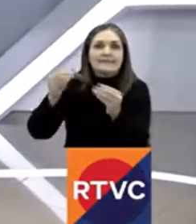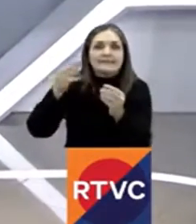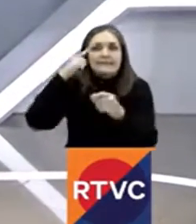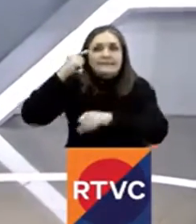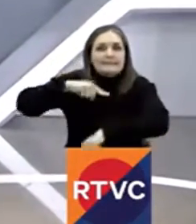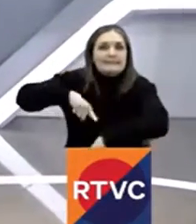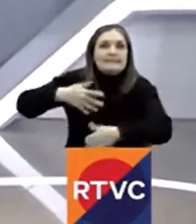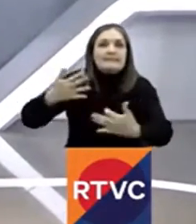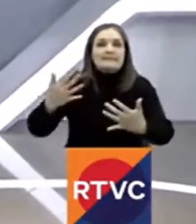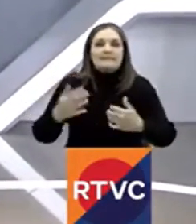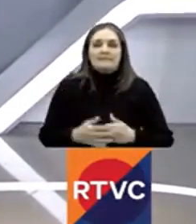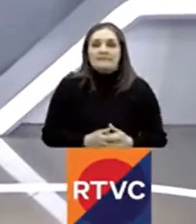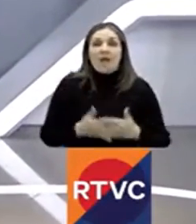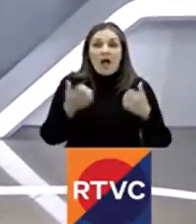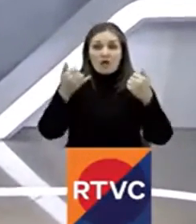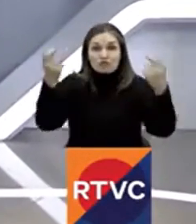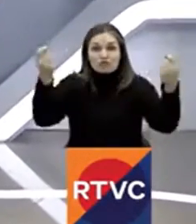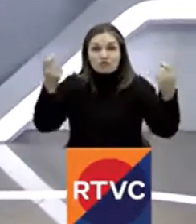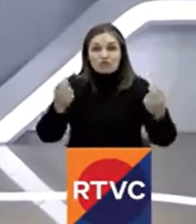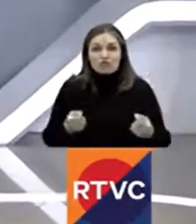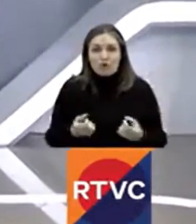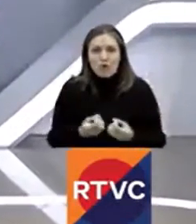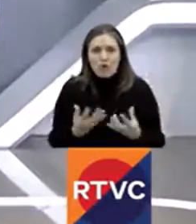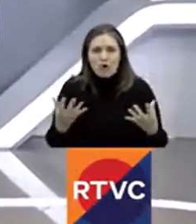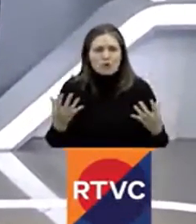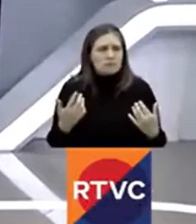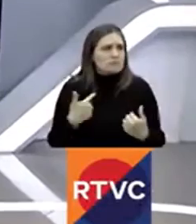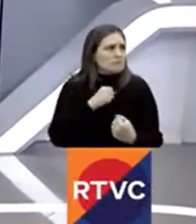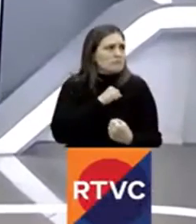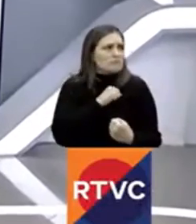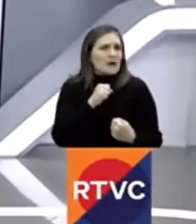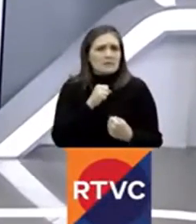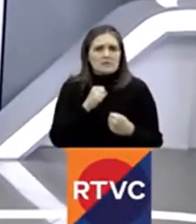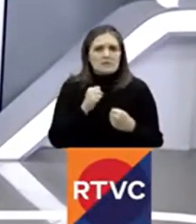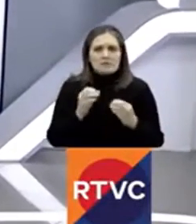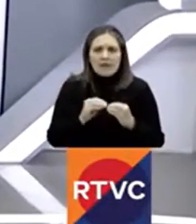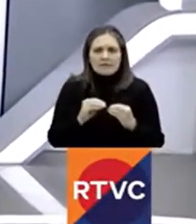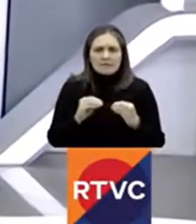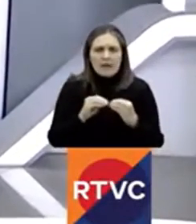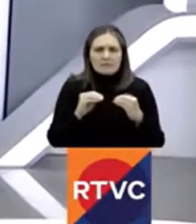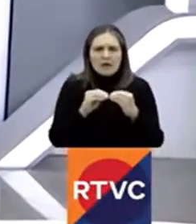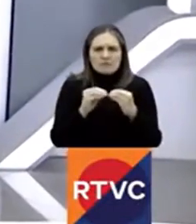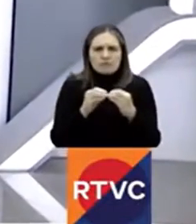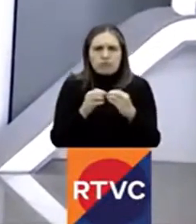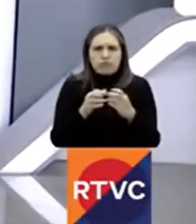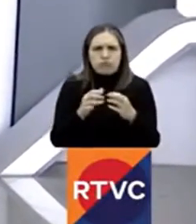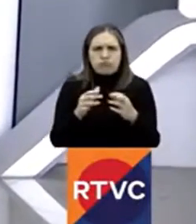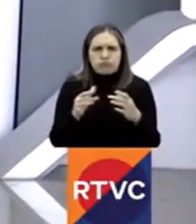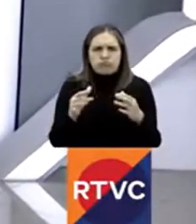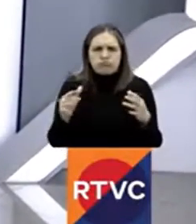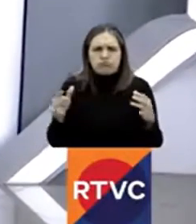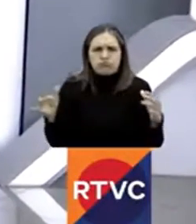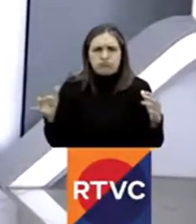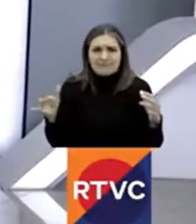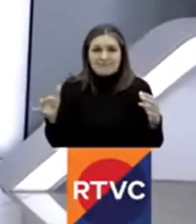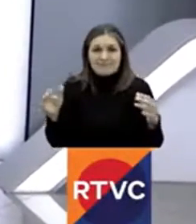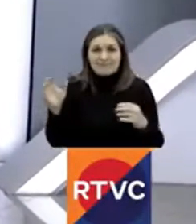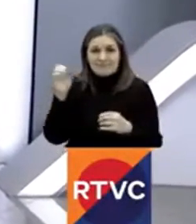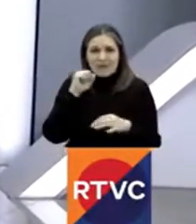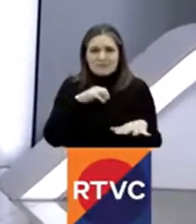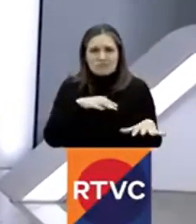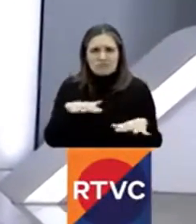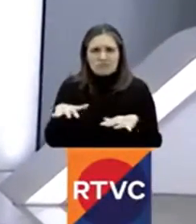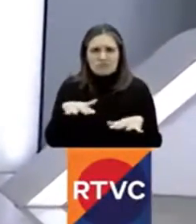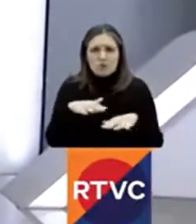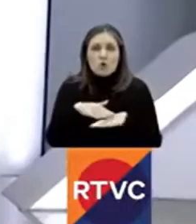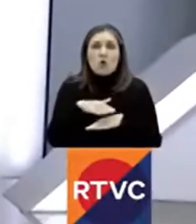Estas son las cifras actualizadas que aumentan con el paso del tiempo y por supuesto nos muestran las consecuencias de los terremotos.